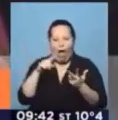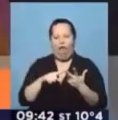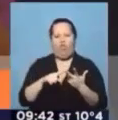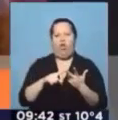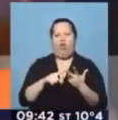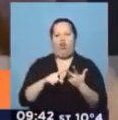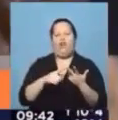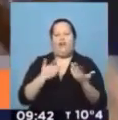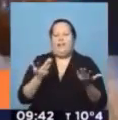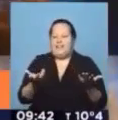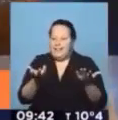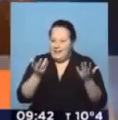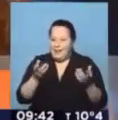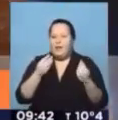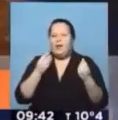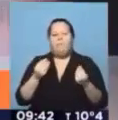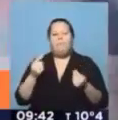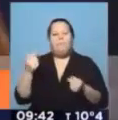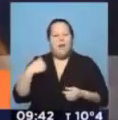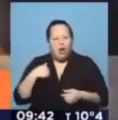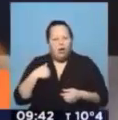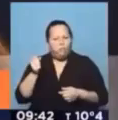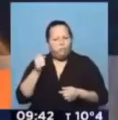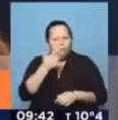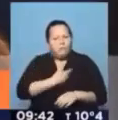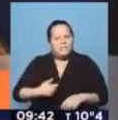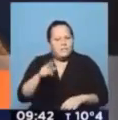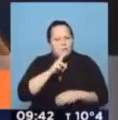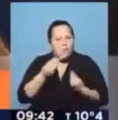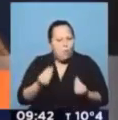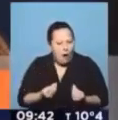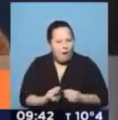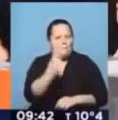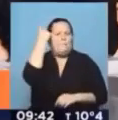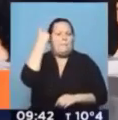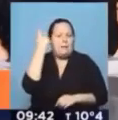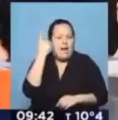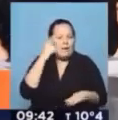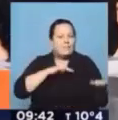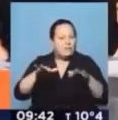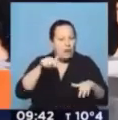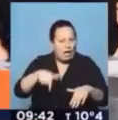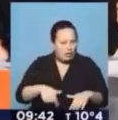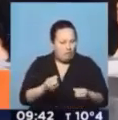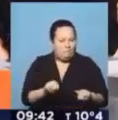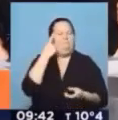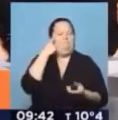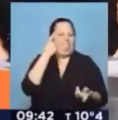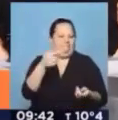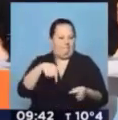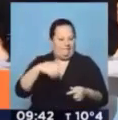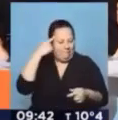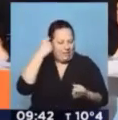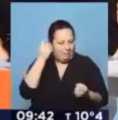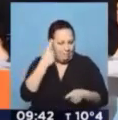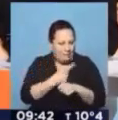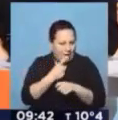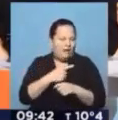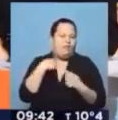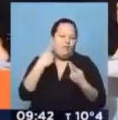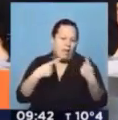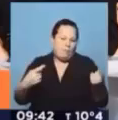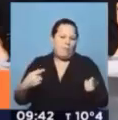Ecuador. Pero como si nosotros tuvimos una presidenta mujer, es la primera situación que uno le aparece en la cabeza.